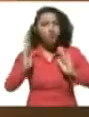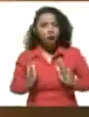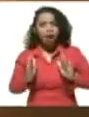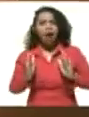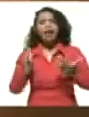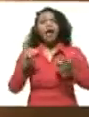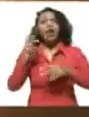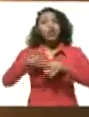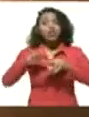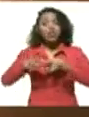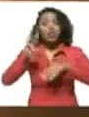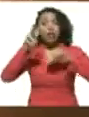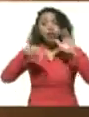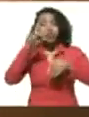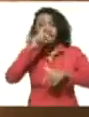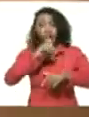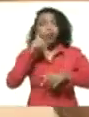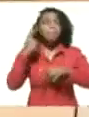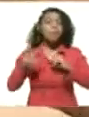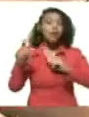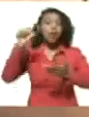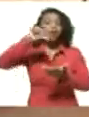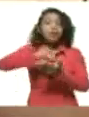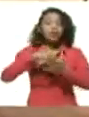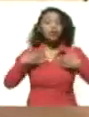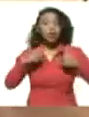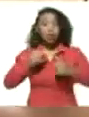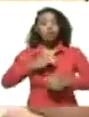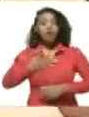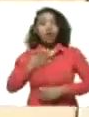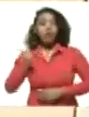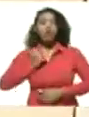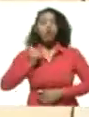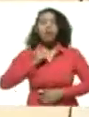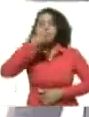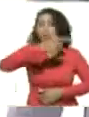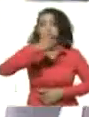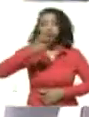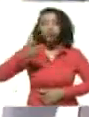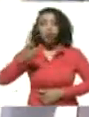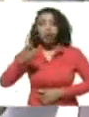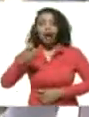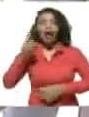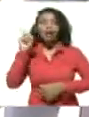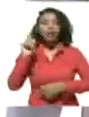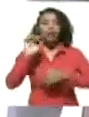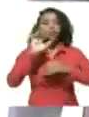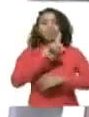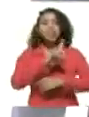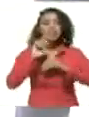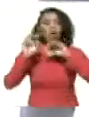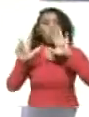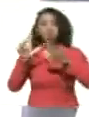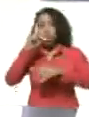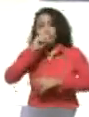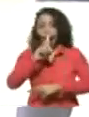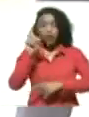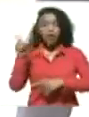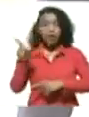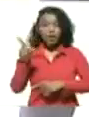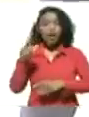los niños a partir de 12 años pero los centros de salud puede acudir cualquier persona a partir de los 18 años y